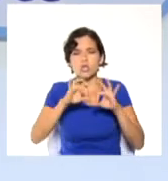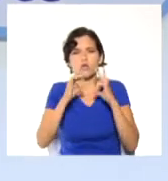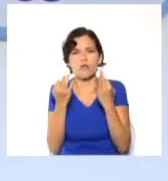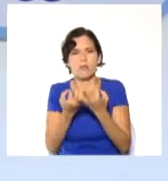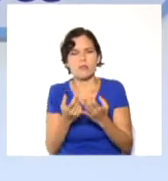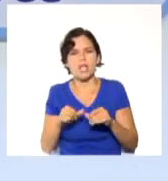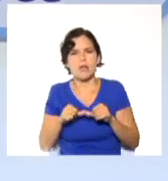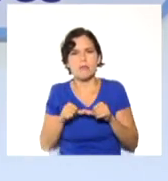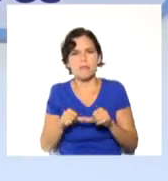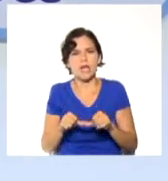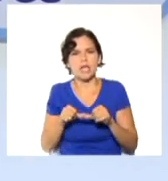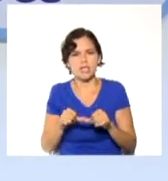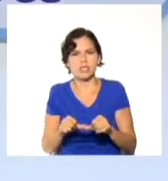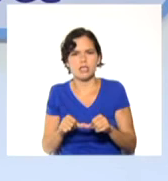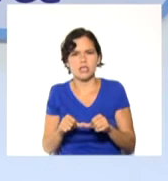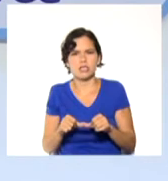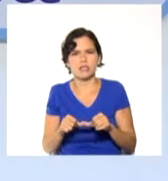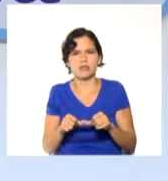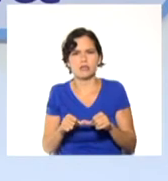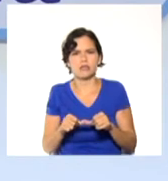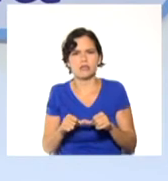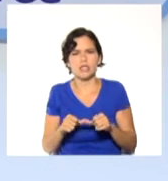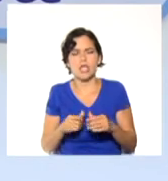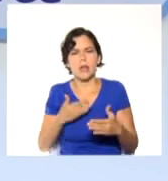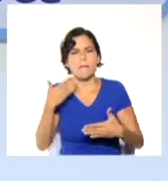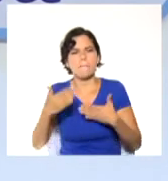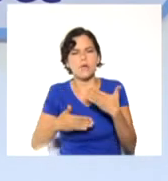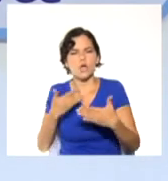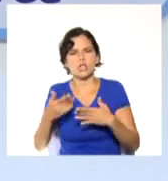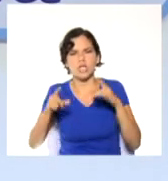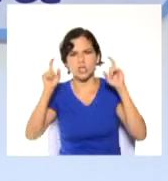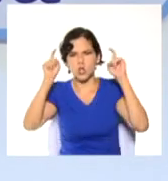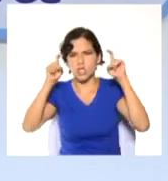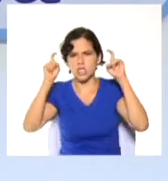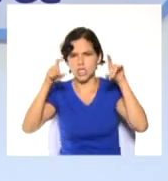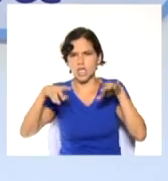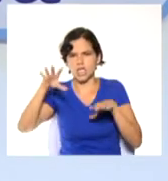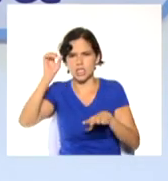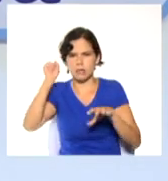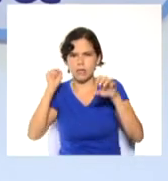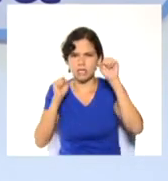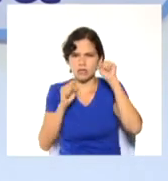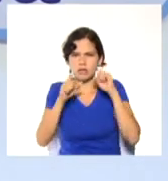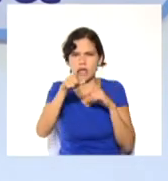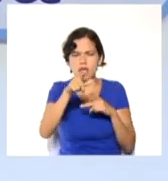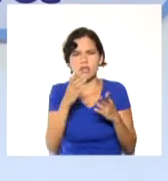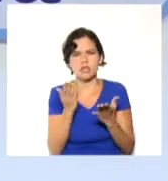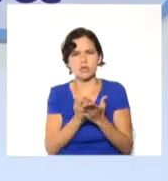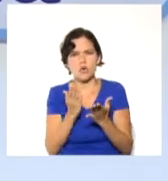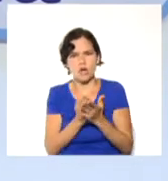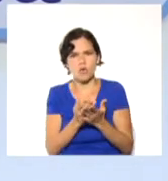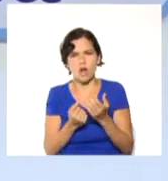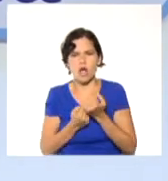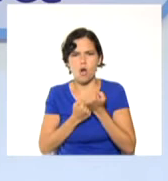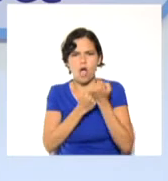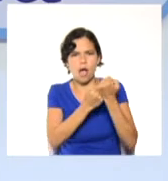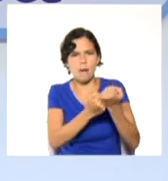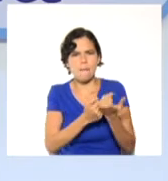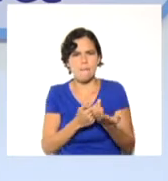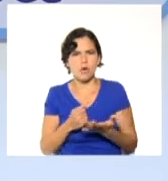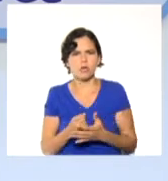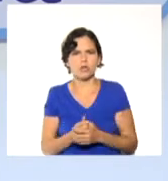seguir el proceso de enseñanza-aprendizaje desde sus escuelas, un apoyo a través de